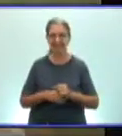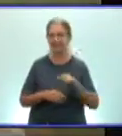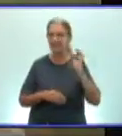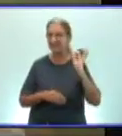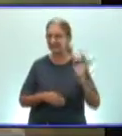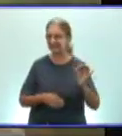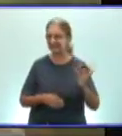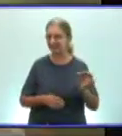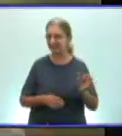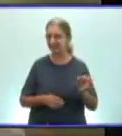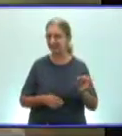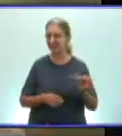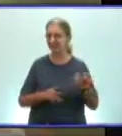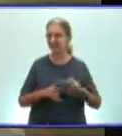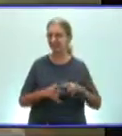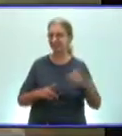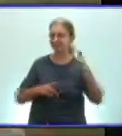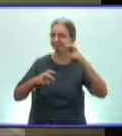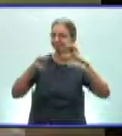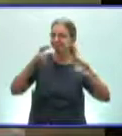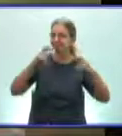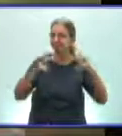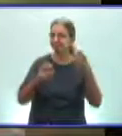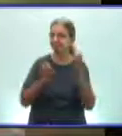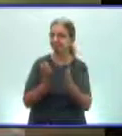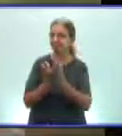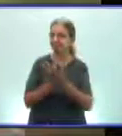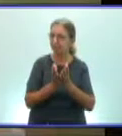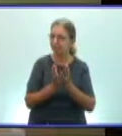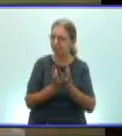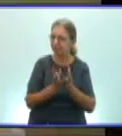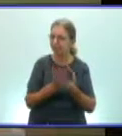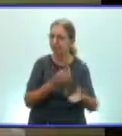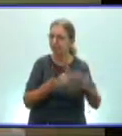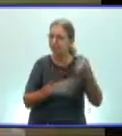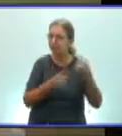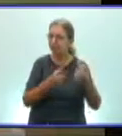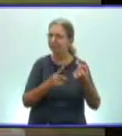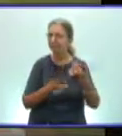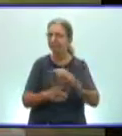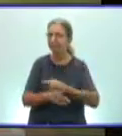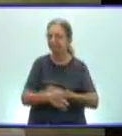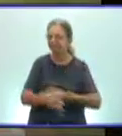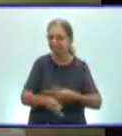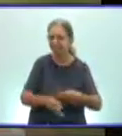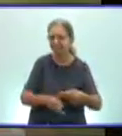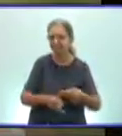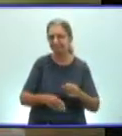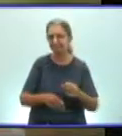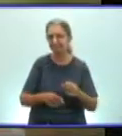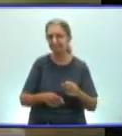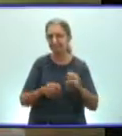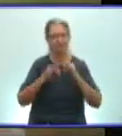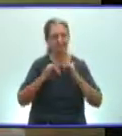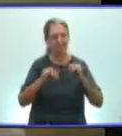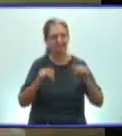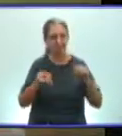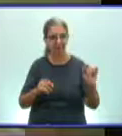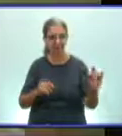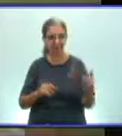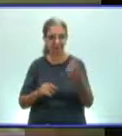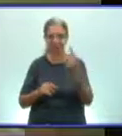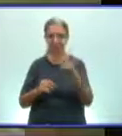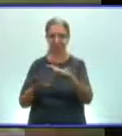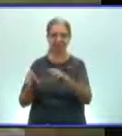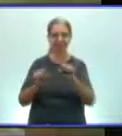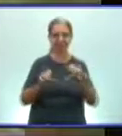siempre para investigar o estudiar algún hecho, alguna información, ustedes deben recopilar primero los